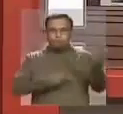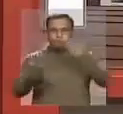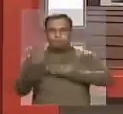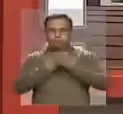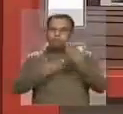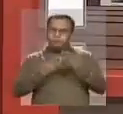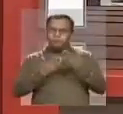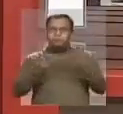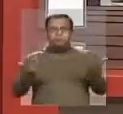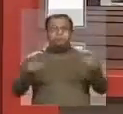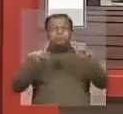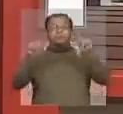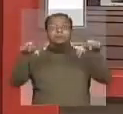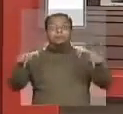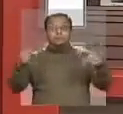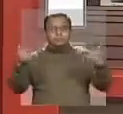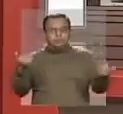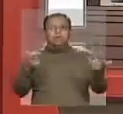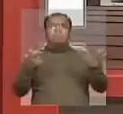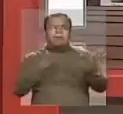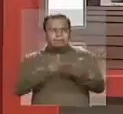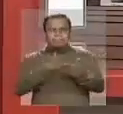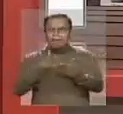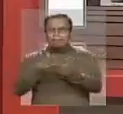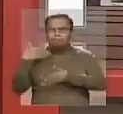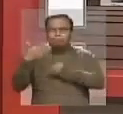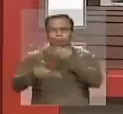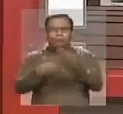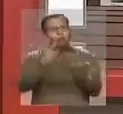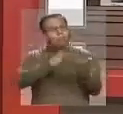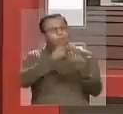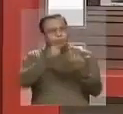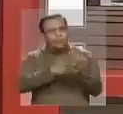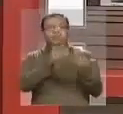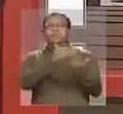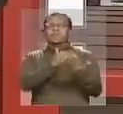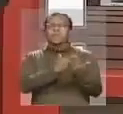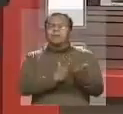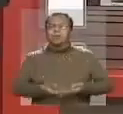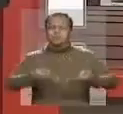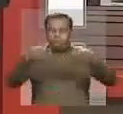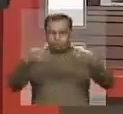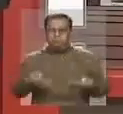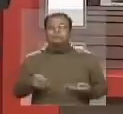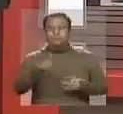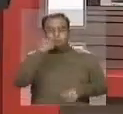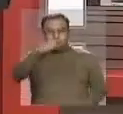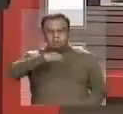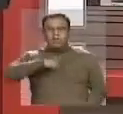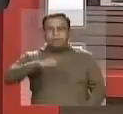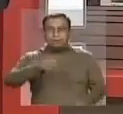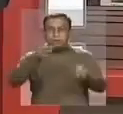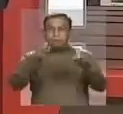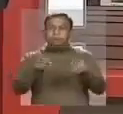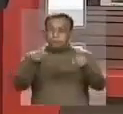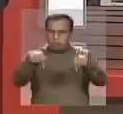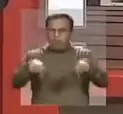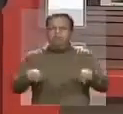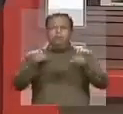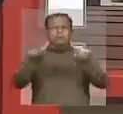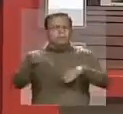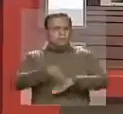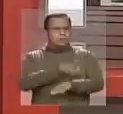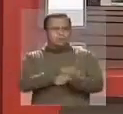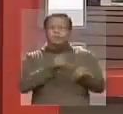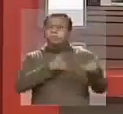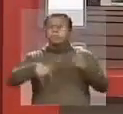este asunto. Los programas, los obstáculos de esta población y las garantías de acceso a sus derechos. Quédense, por favor, pero